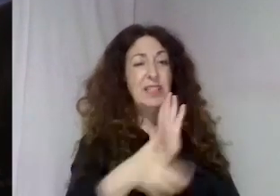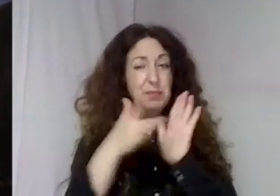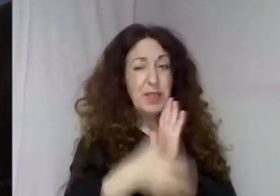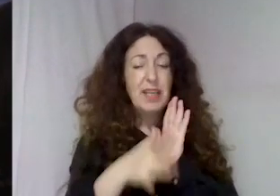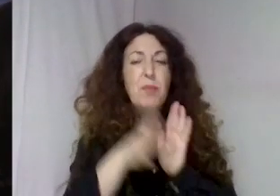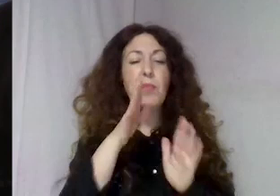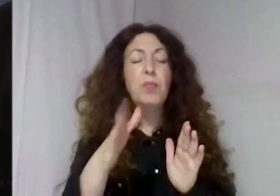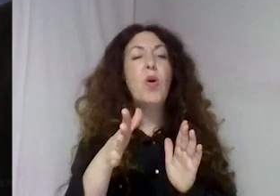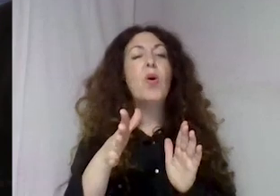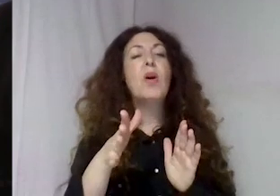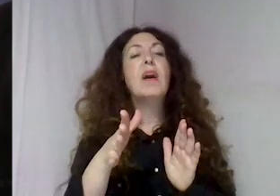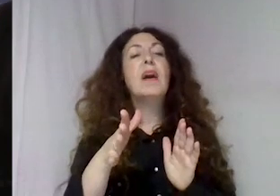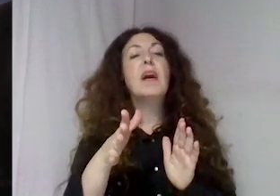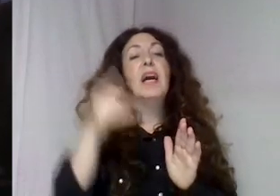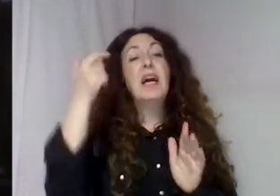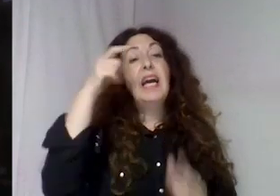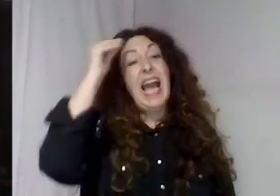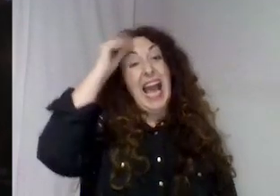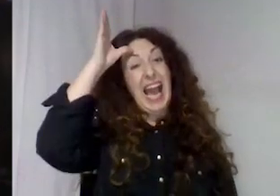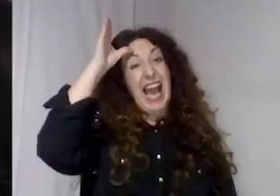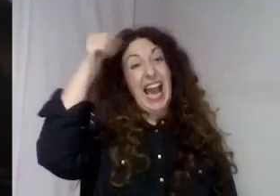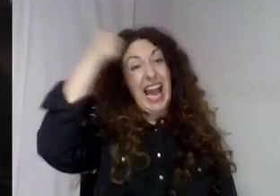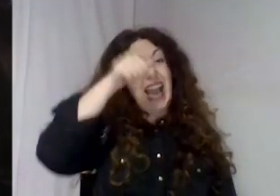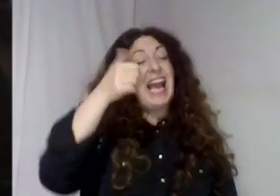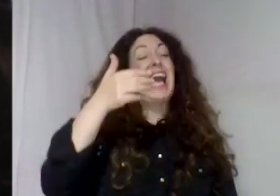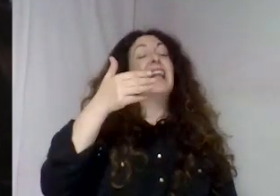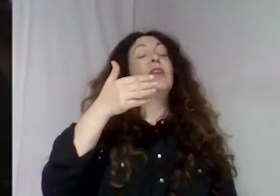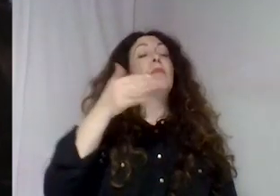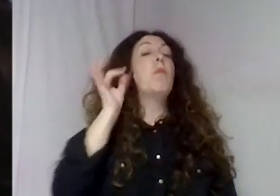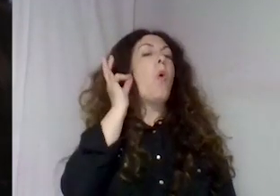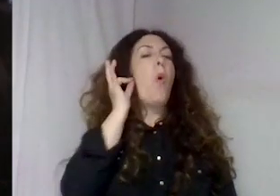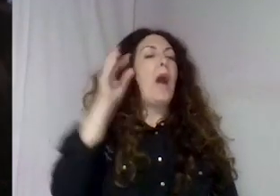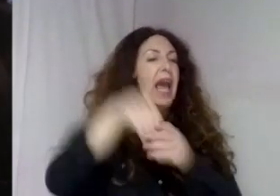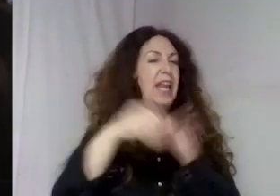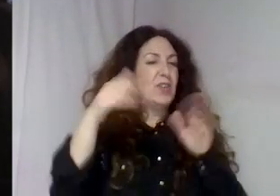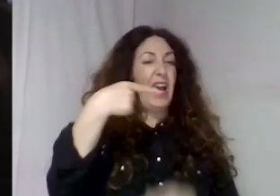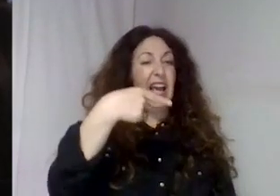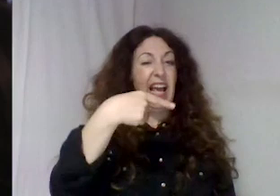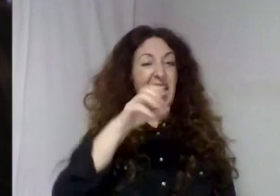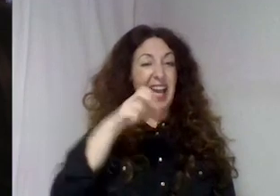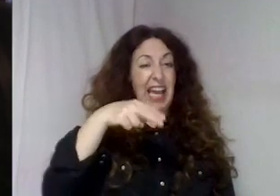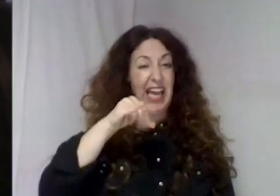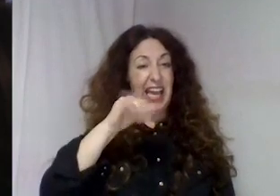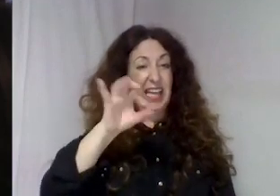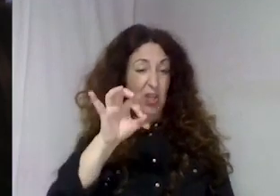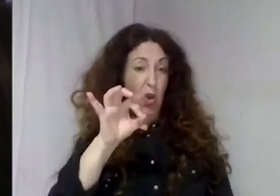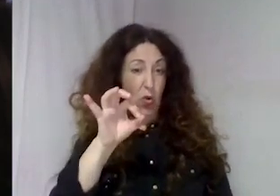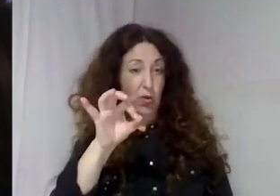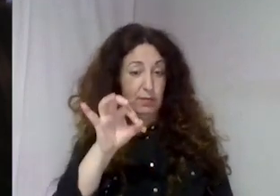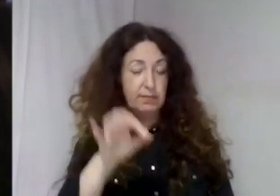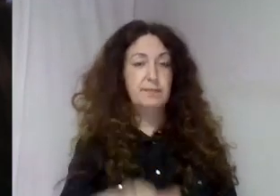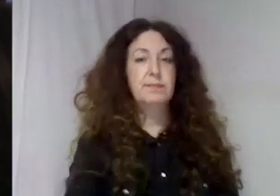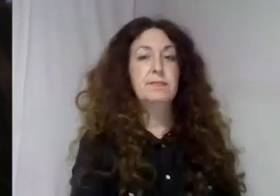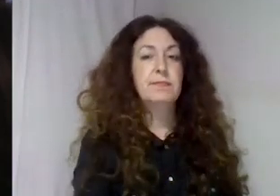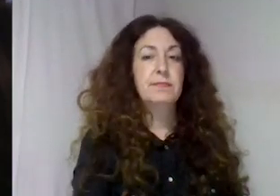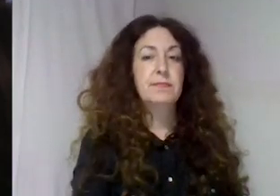Sexo y Carácter, corred a leer Sexo, o corran ustedes, perdón, a leer Sexo y Carácter, y entonces, claro, el genio es un asunto, pues también